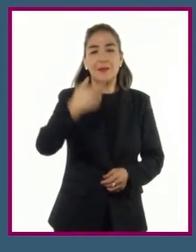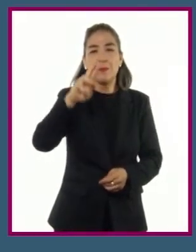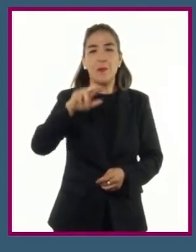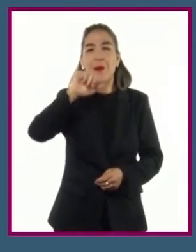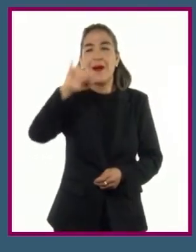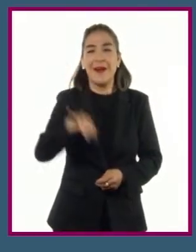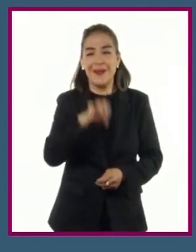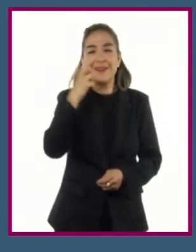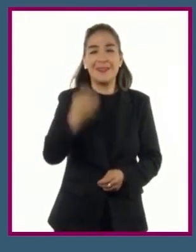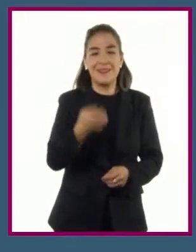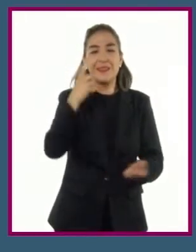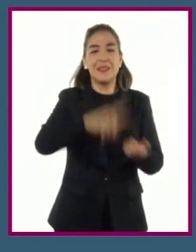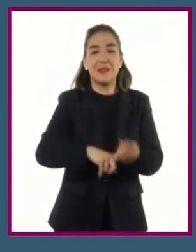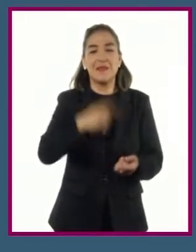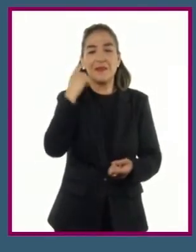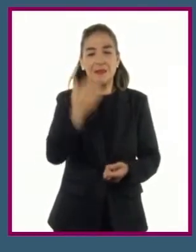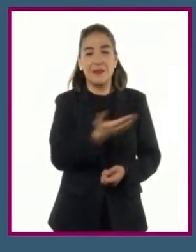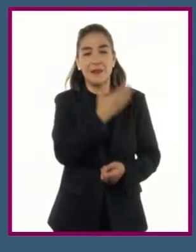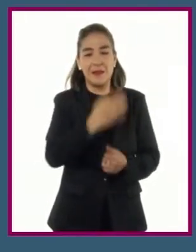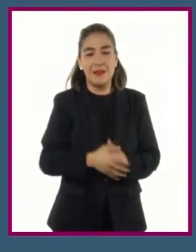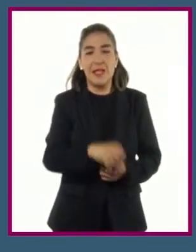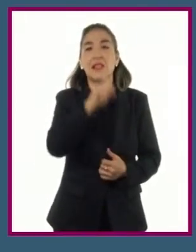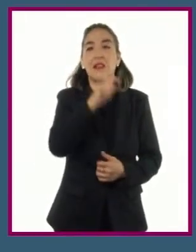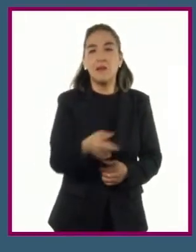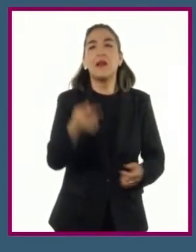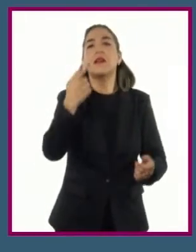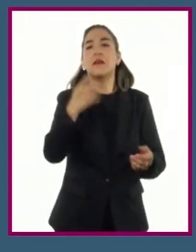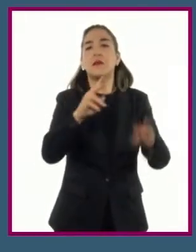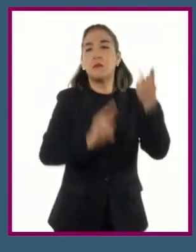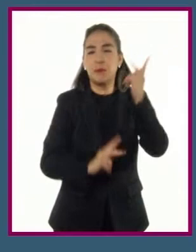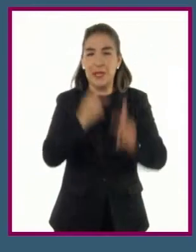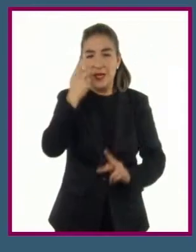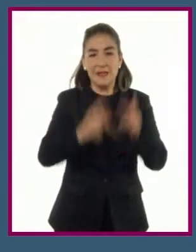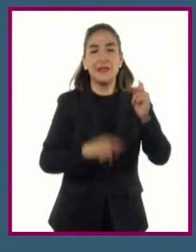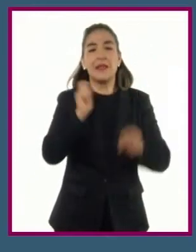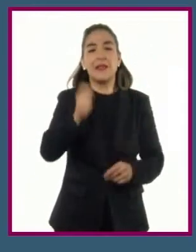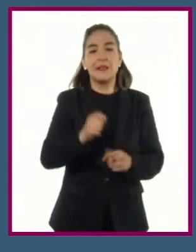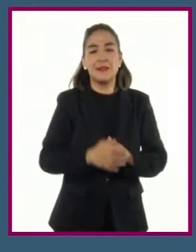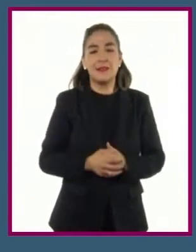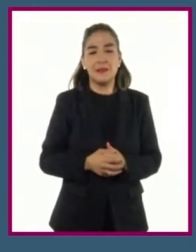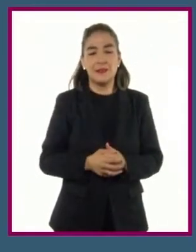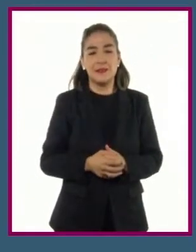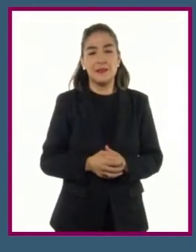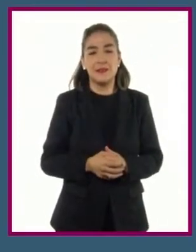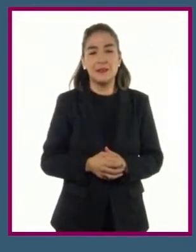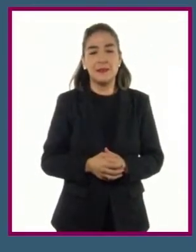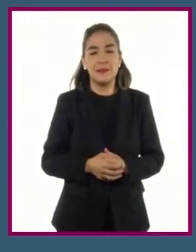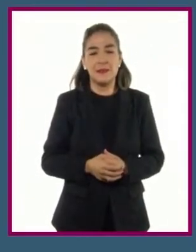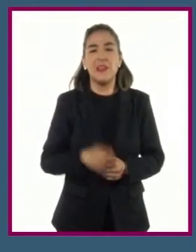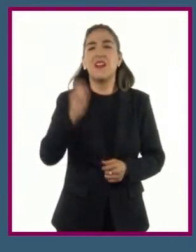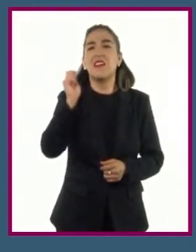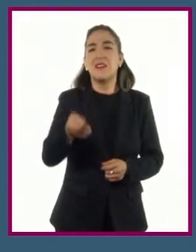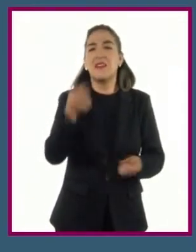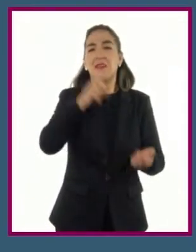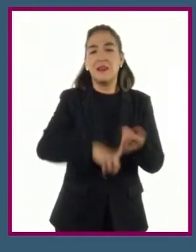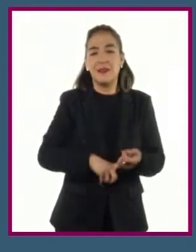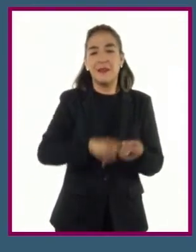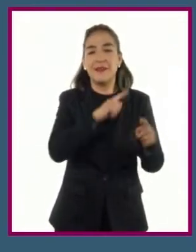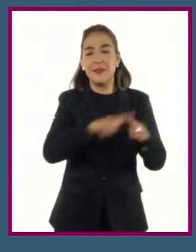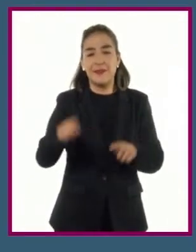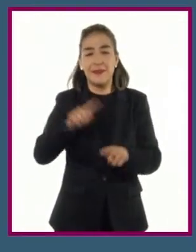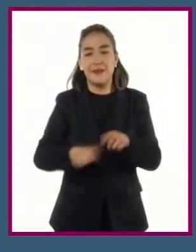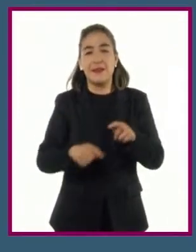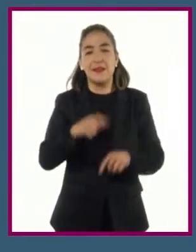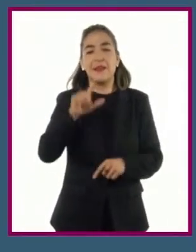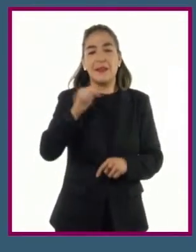la Genaria ciceraria, pero también se obtiene de plantas como Leucaena esculenta, Crescentia alatea y